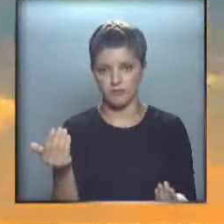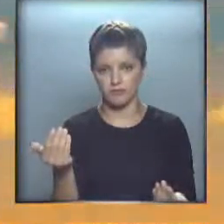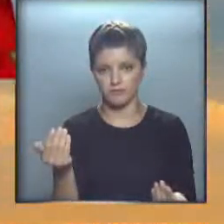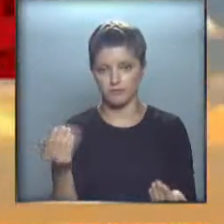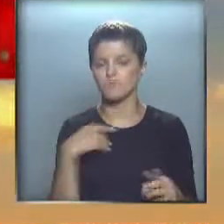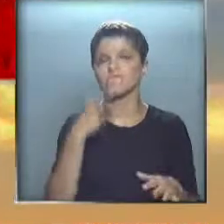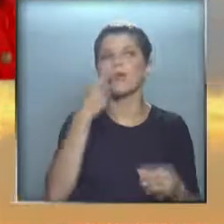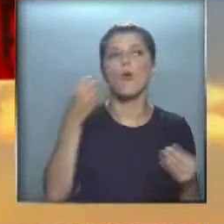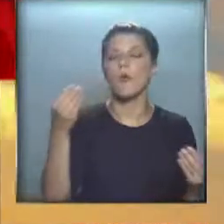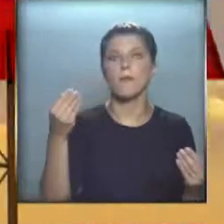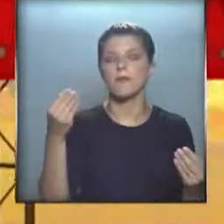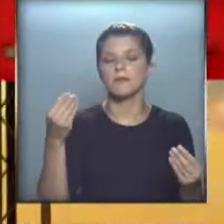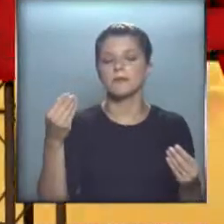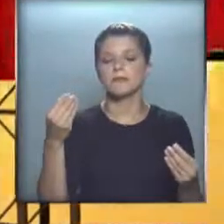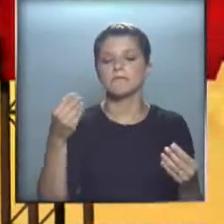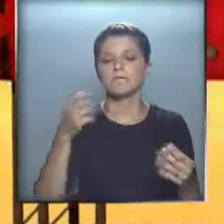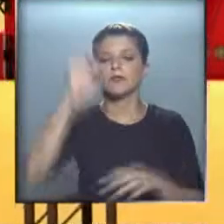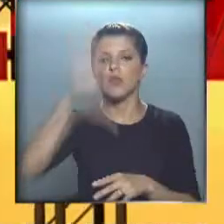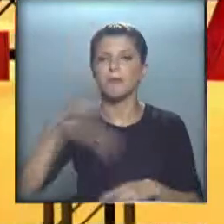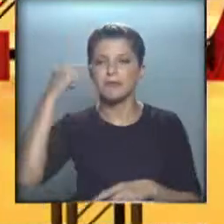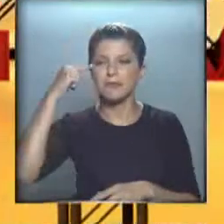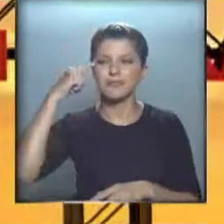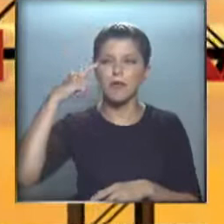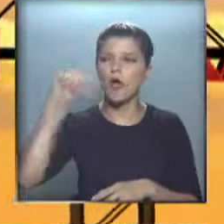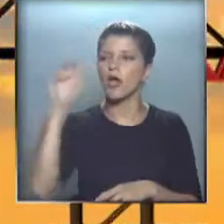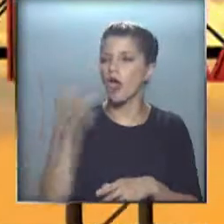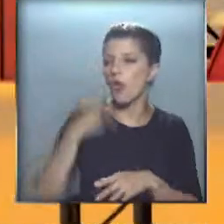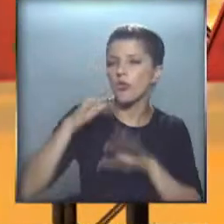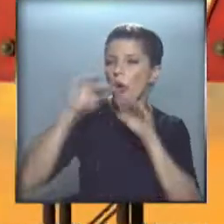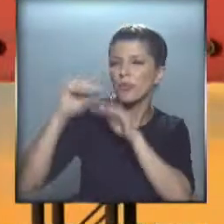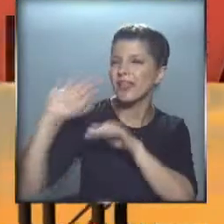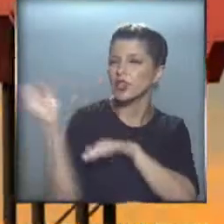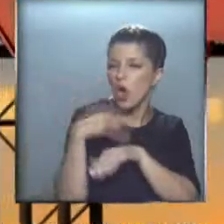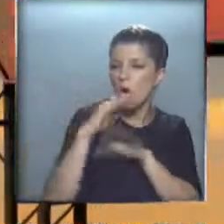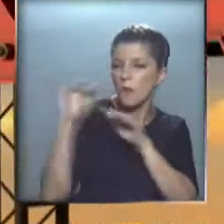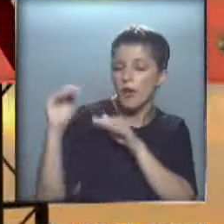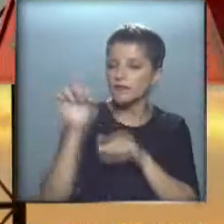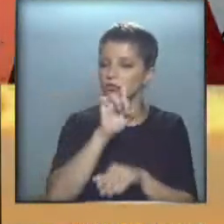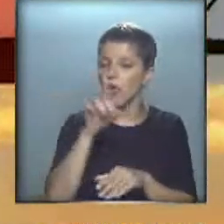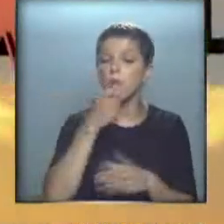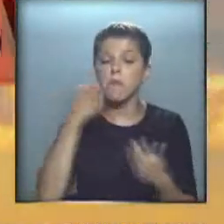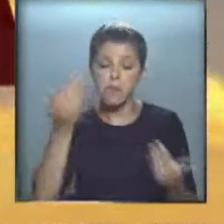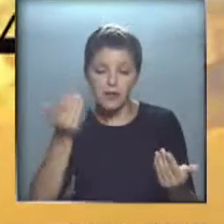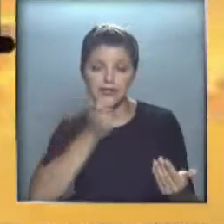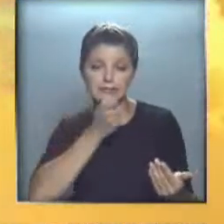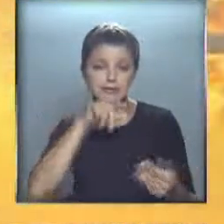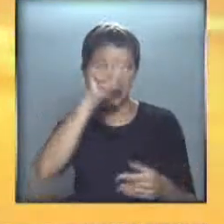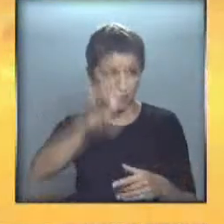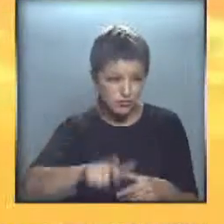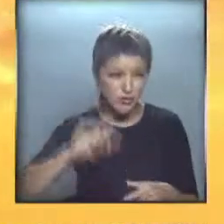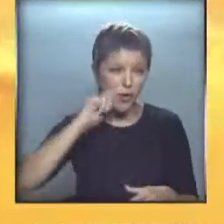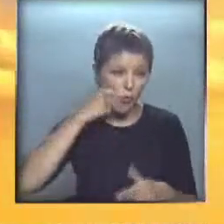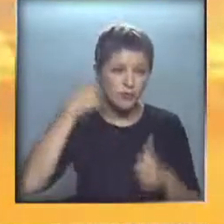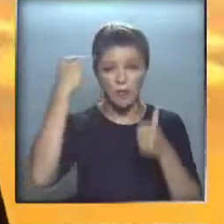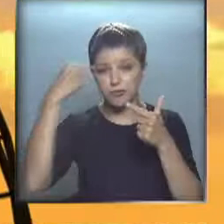¿cómo decirlo? No solo se basa, ¿no?, en las preferencias y en los gustos. Que sí, que es verdad que tú a una persona la conoces y si te gustan las mismas cosas va a tener